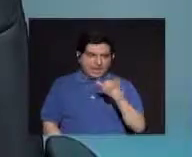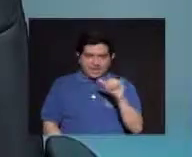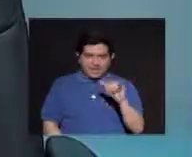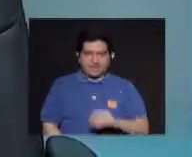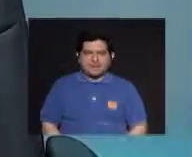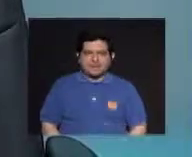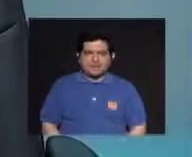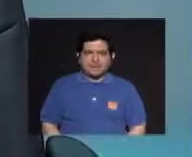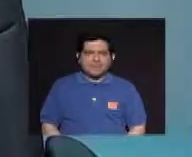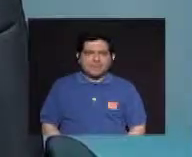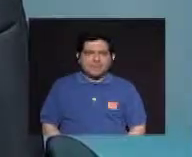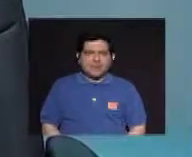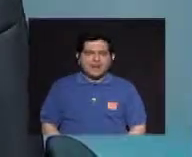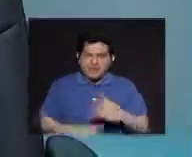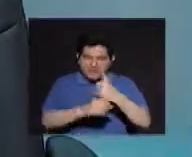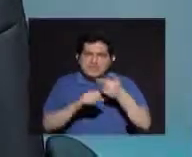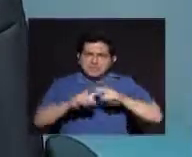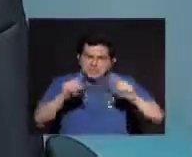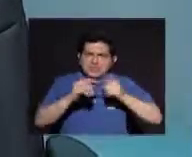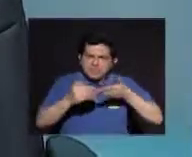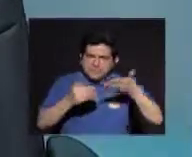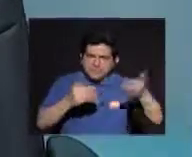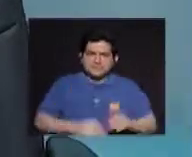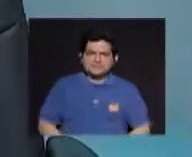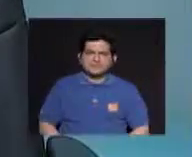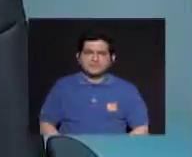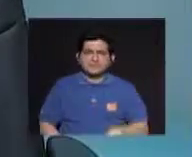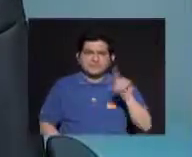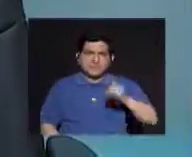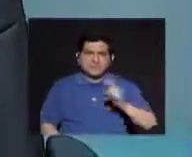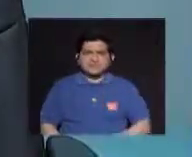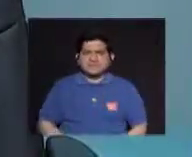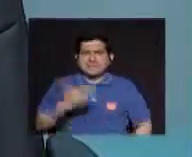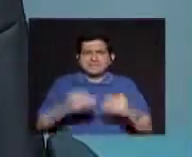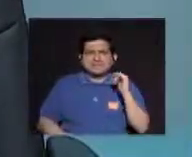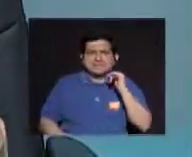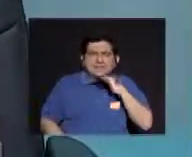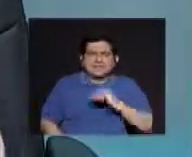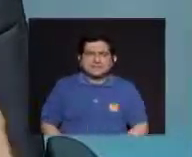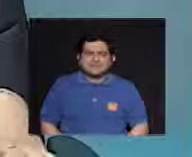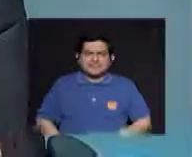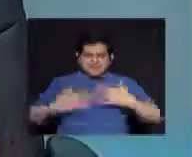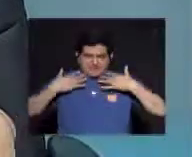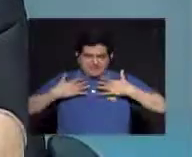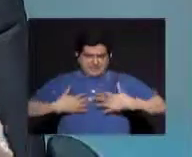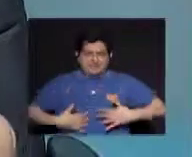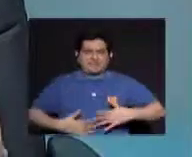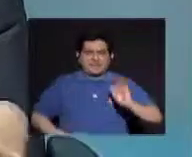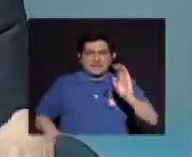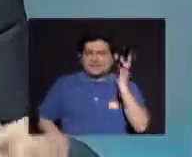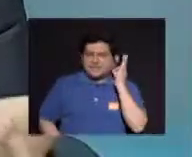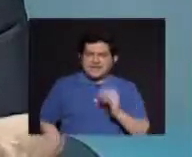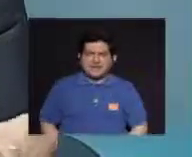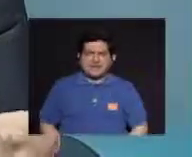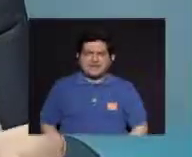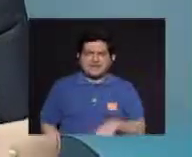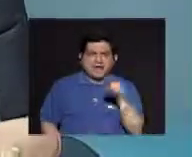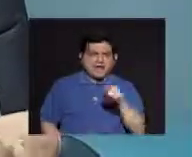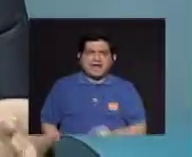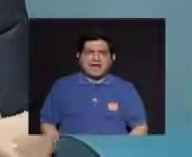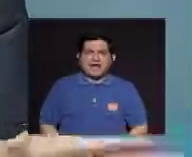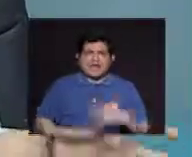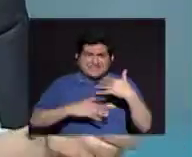Y ella también, o sea, manufacturó muchas cosas que si se tenían que manchar, digamos, la batita de la chiquita no se podía manchar